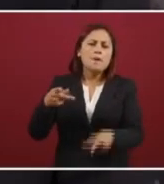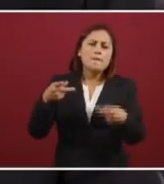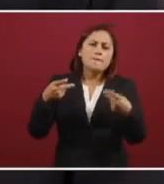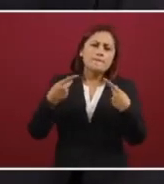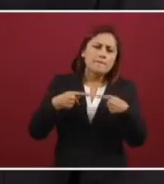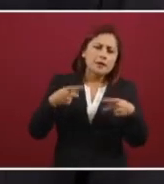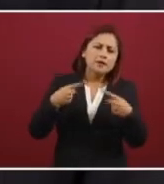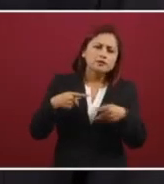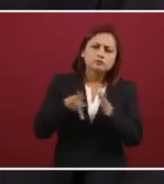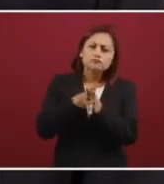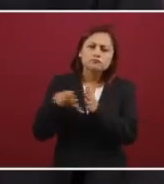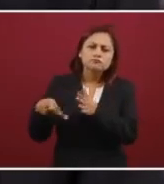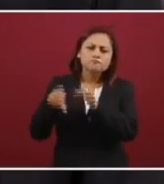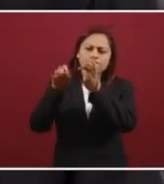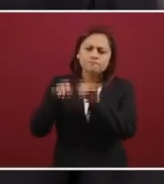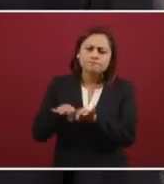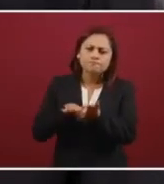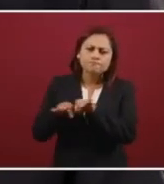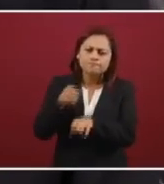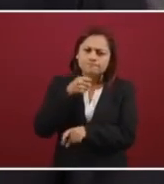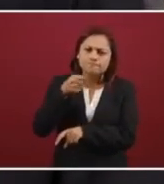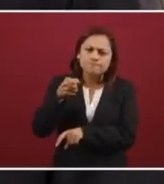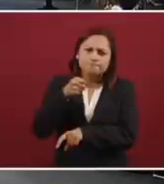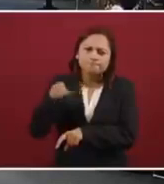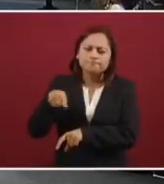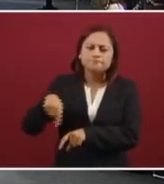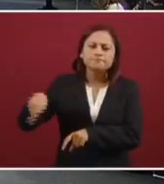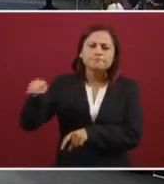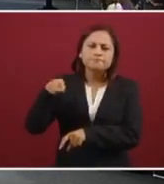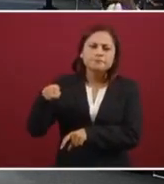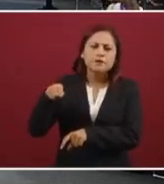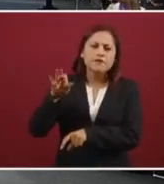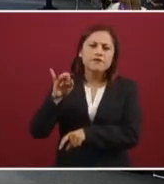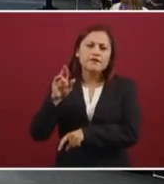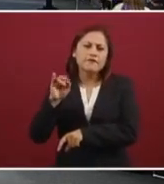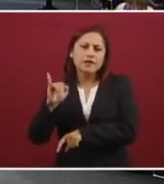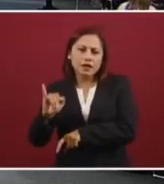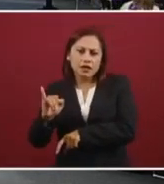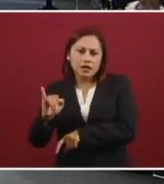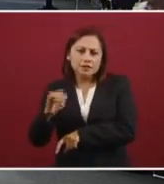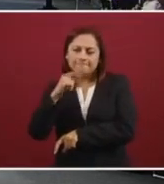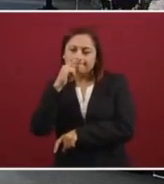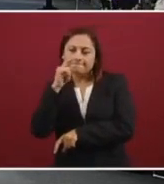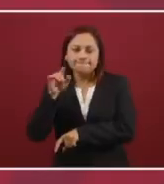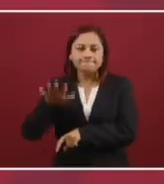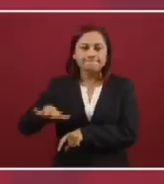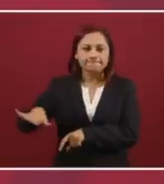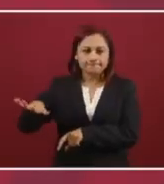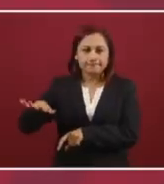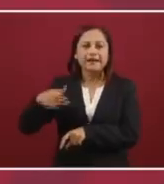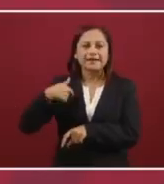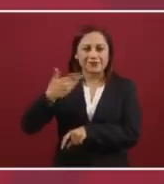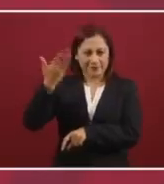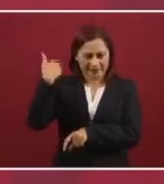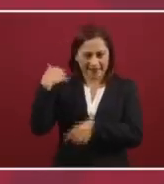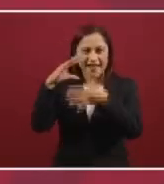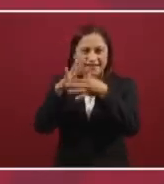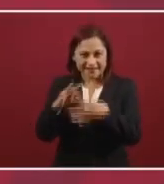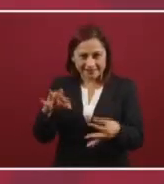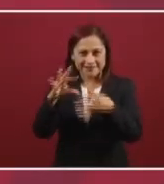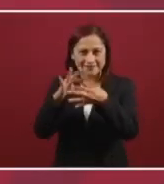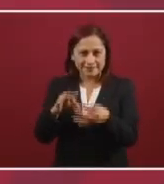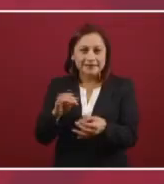los Trabajadores, Infonavit, y el Fondo de la Vivienda del Instituto de Seguridad y Servicios Sociales de los Trabajadores del Estado,